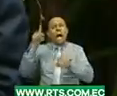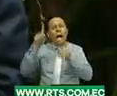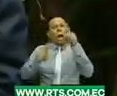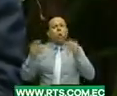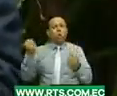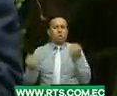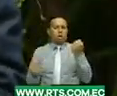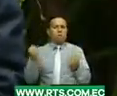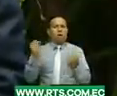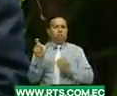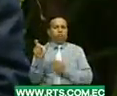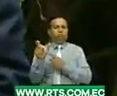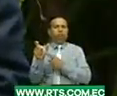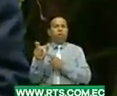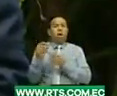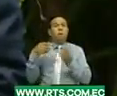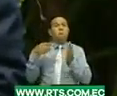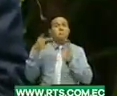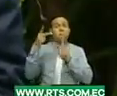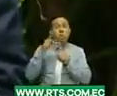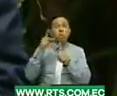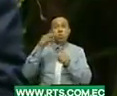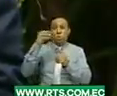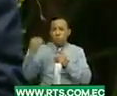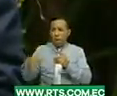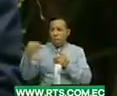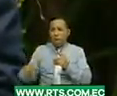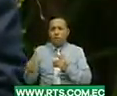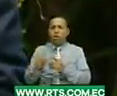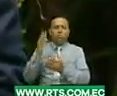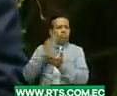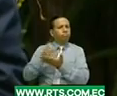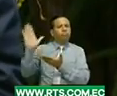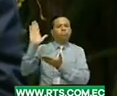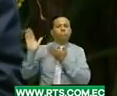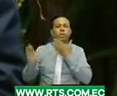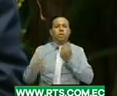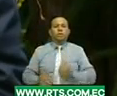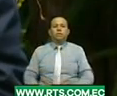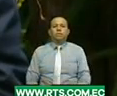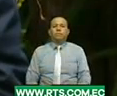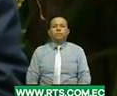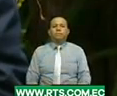nuestros conductores para que no pierdan el derecho humano al trabajo.